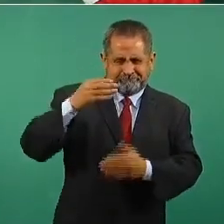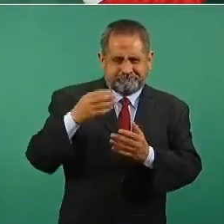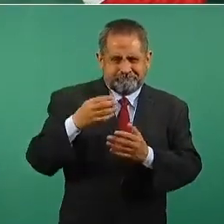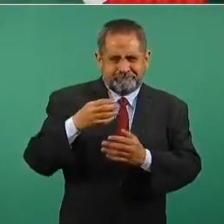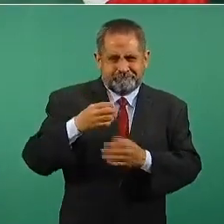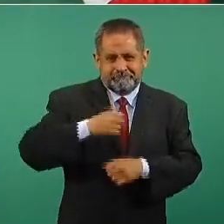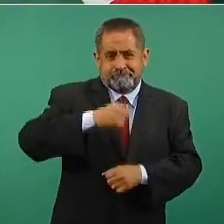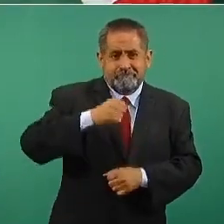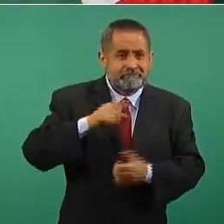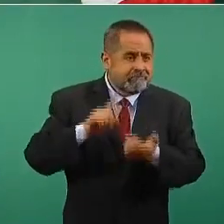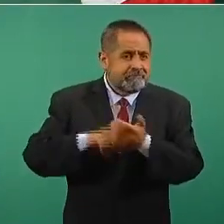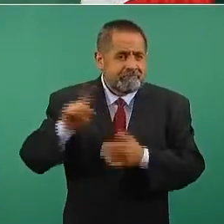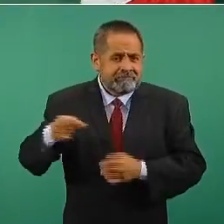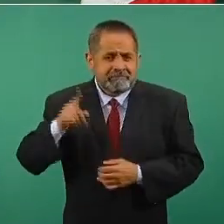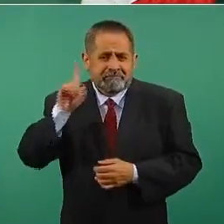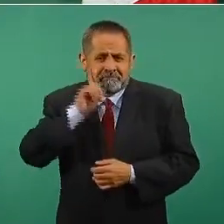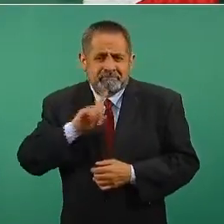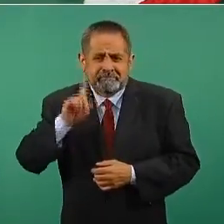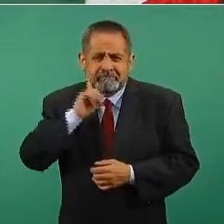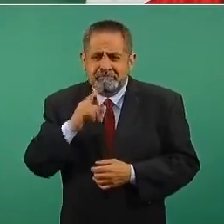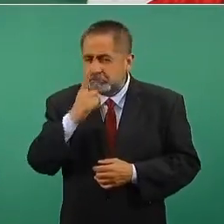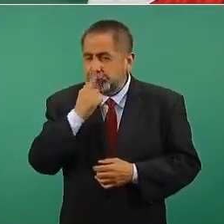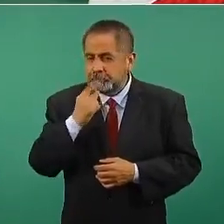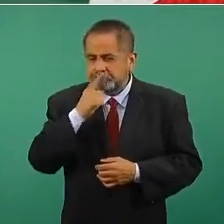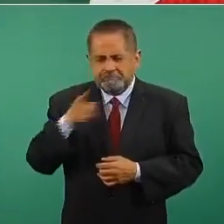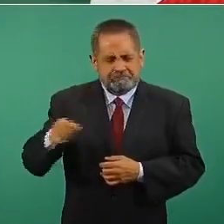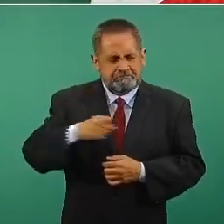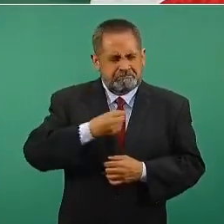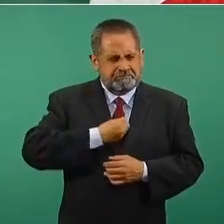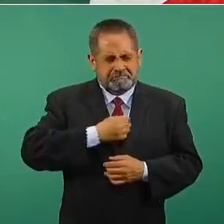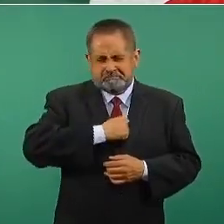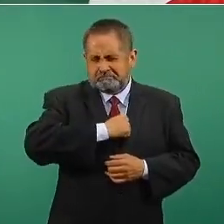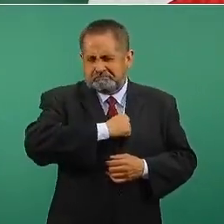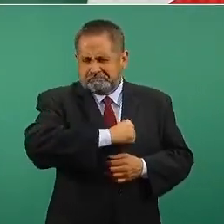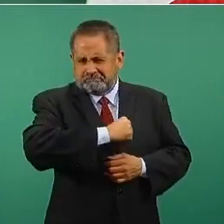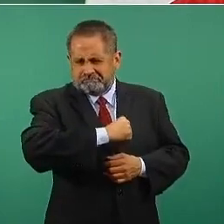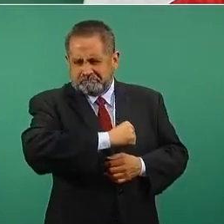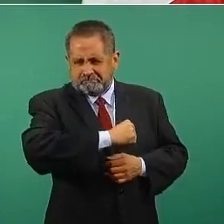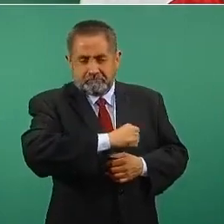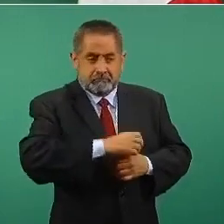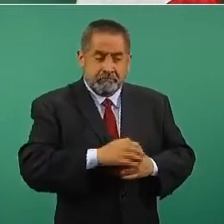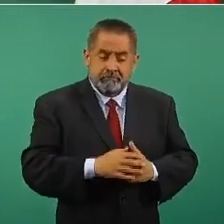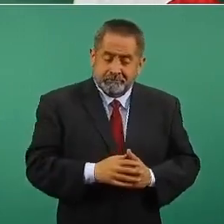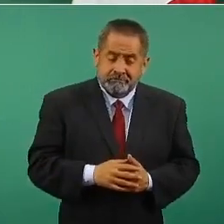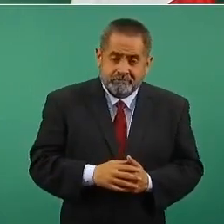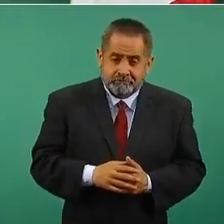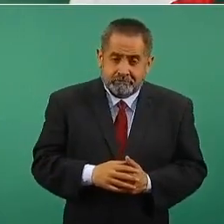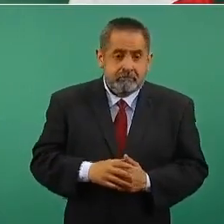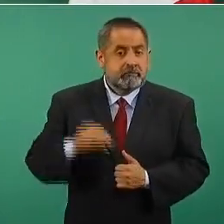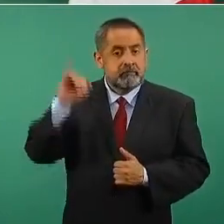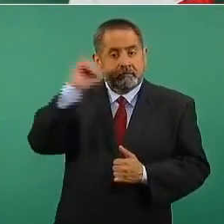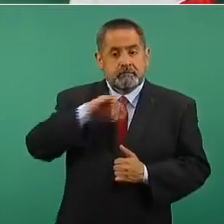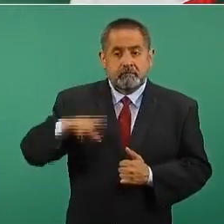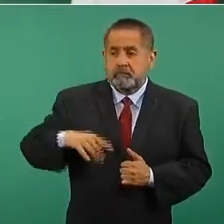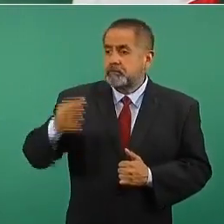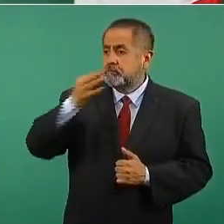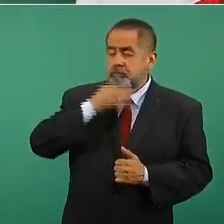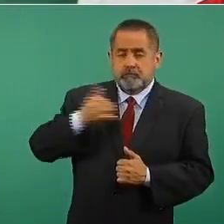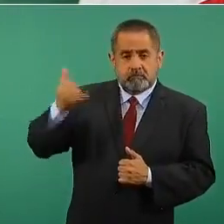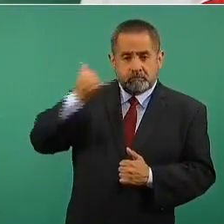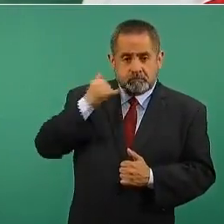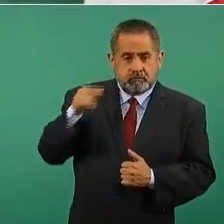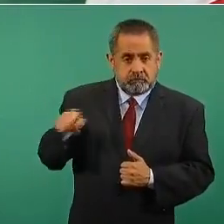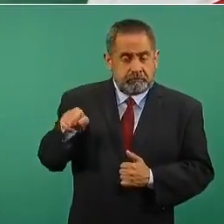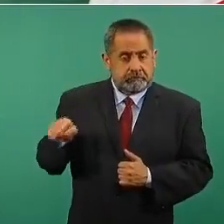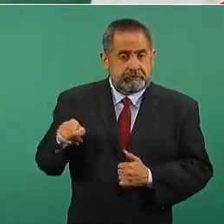son mujeres policías que están resistiendo. Me habló la jefa de gobierno